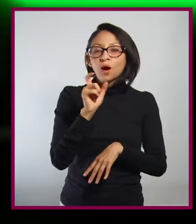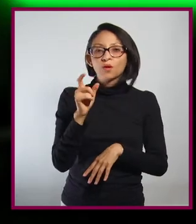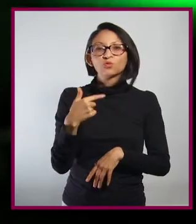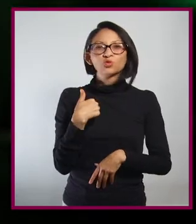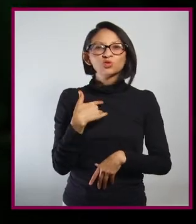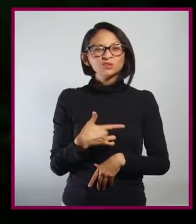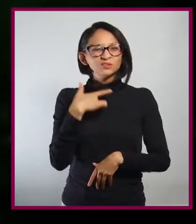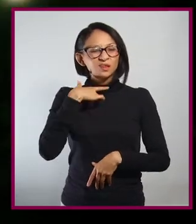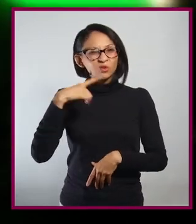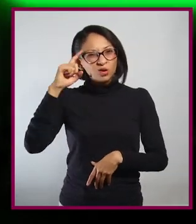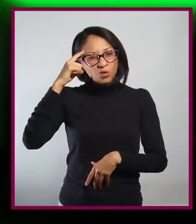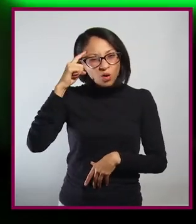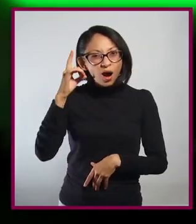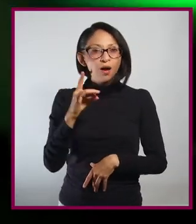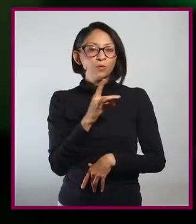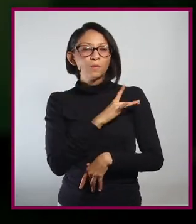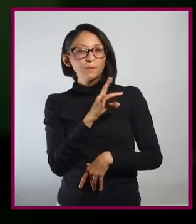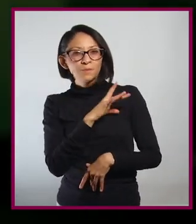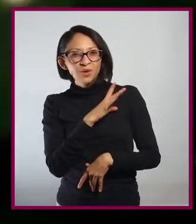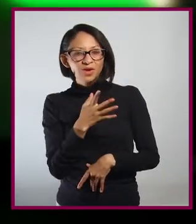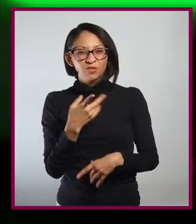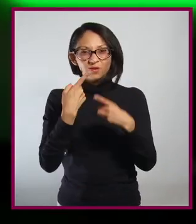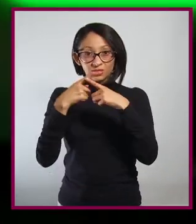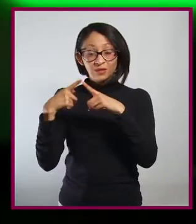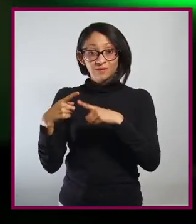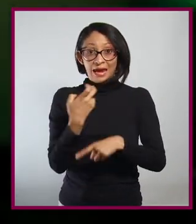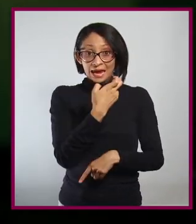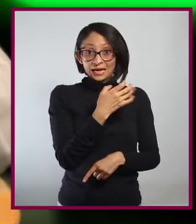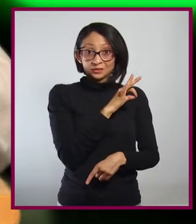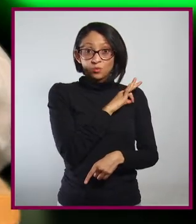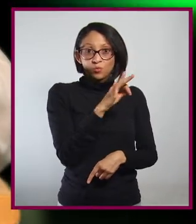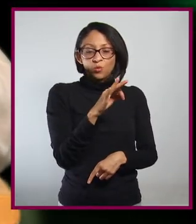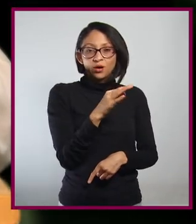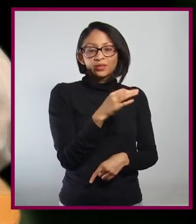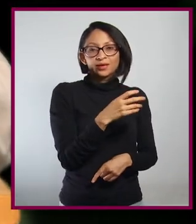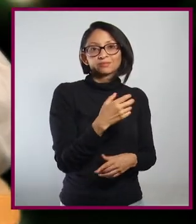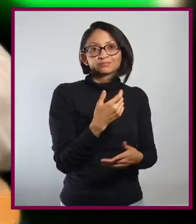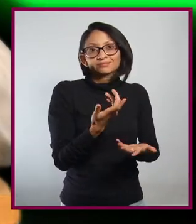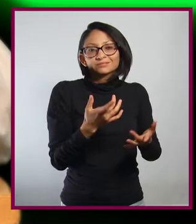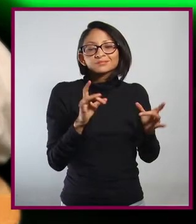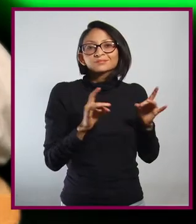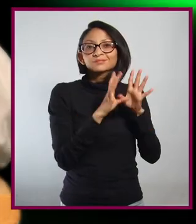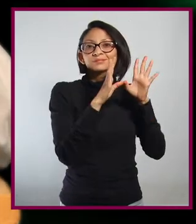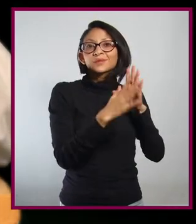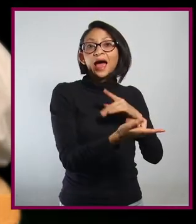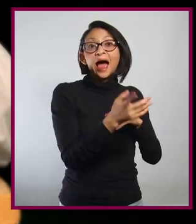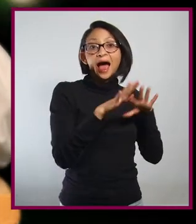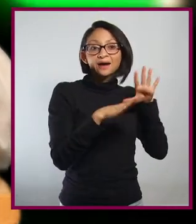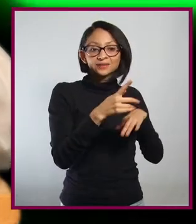vitales. Por ejemplo, el miedo y la ansiedad pueden estimular el